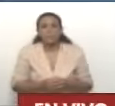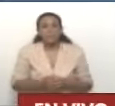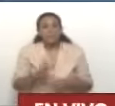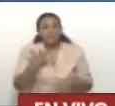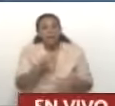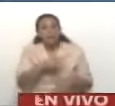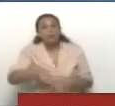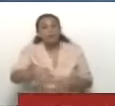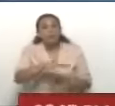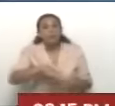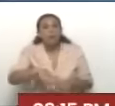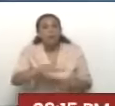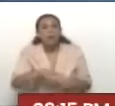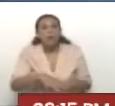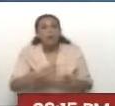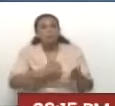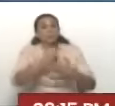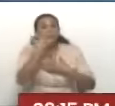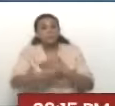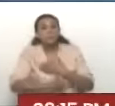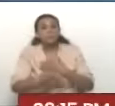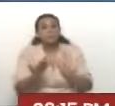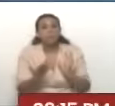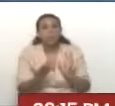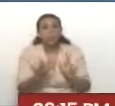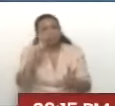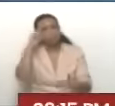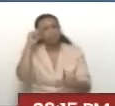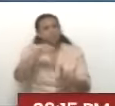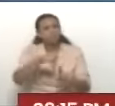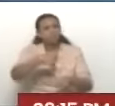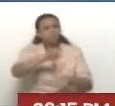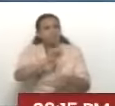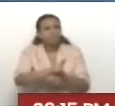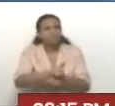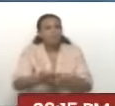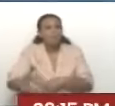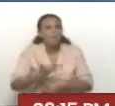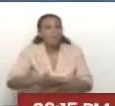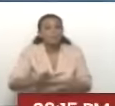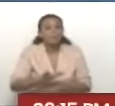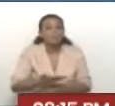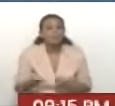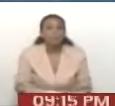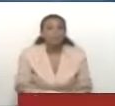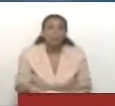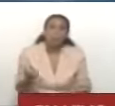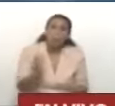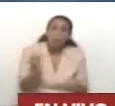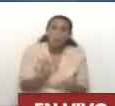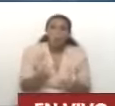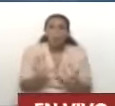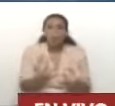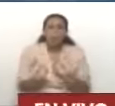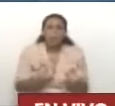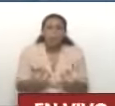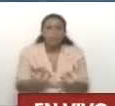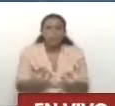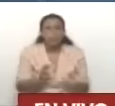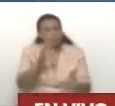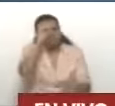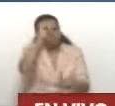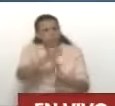aquí un proyecto que tiene como principio fundamental o tiene el